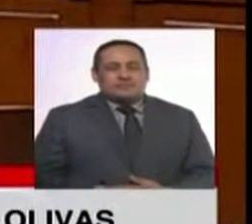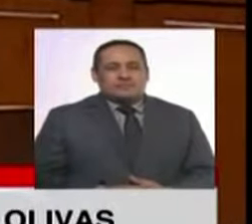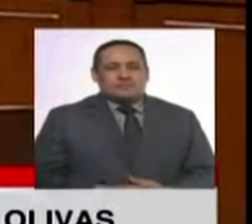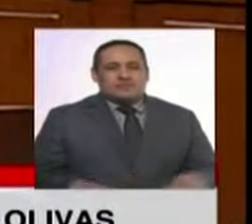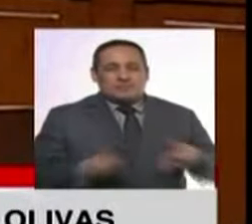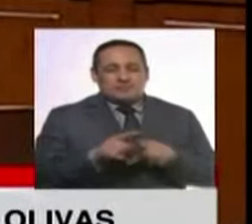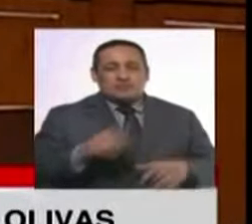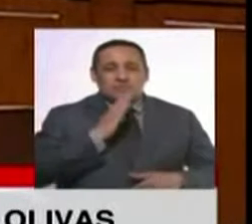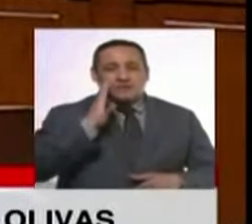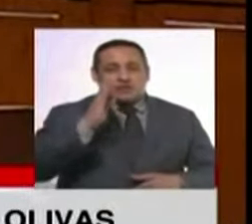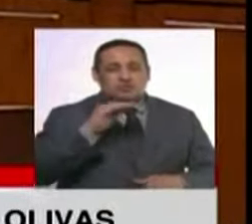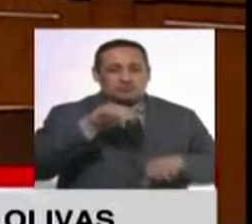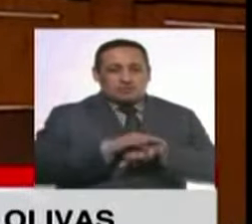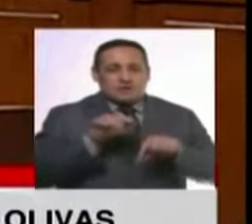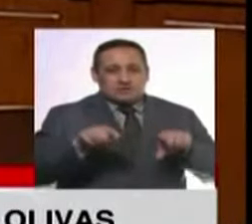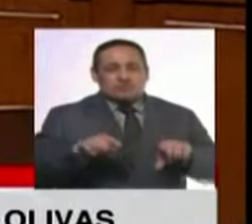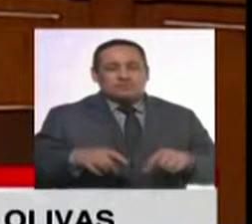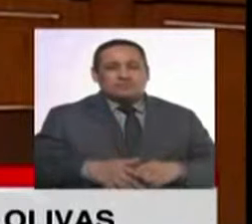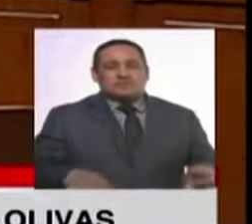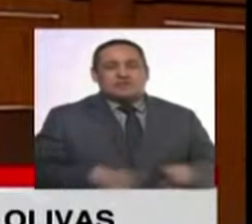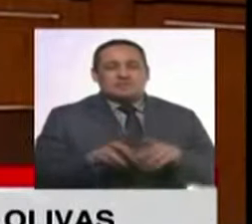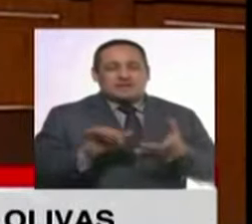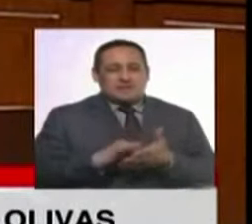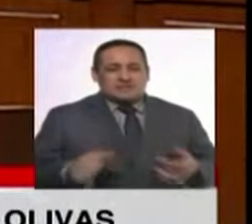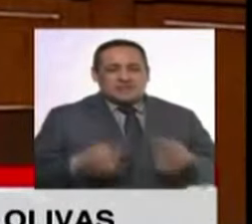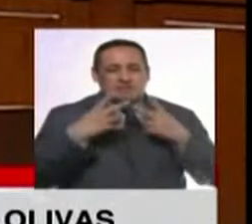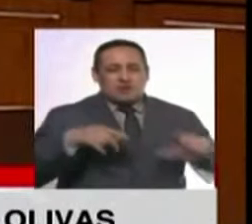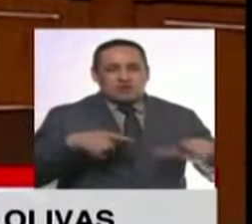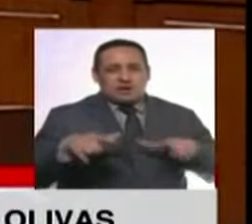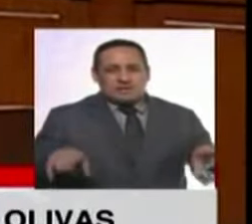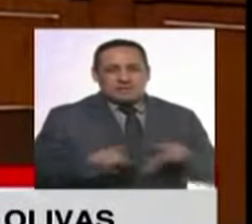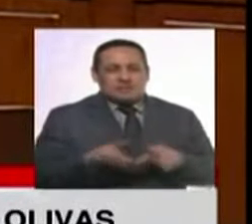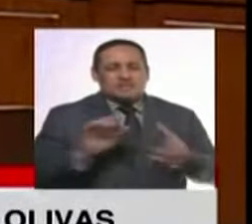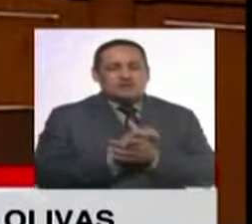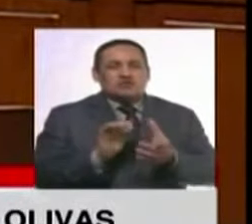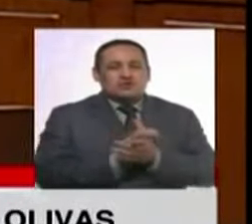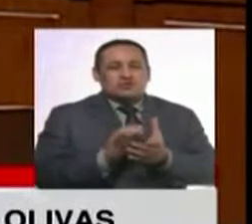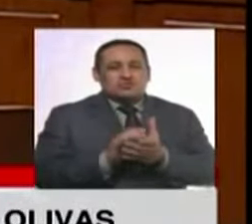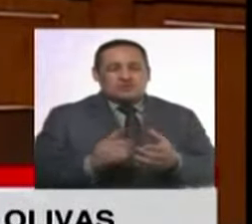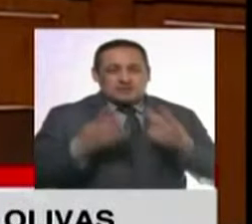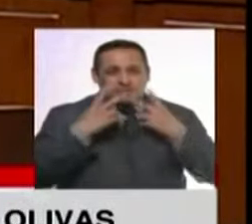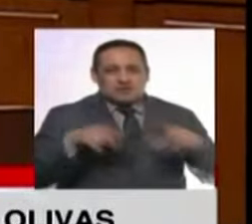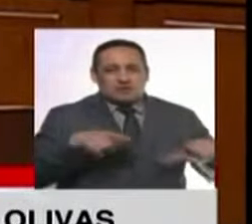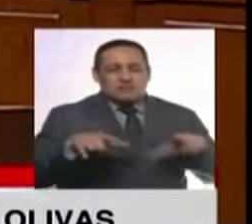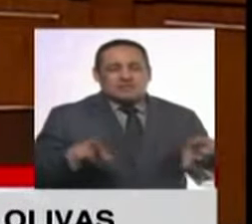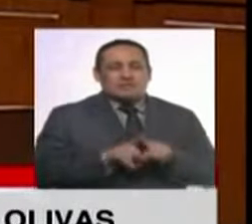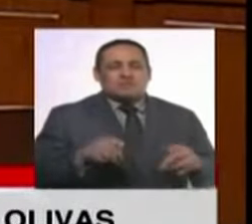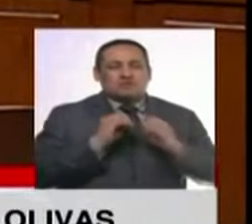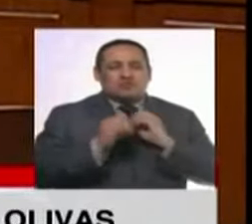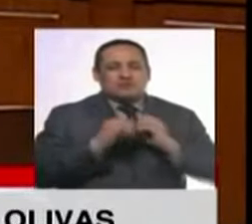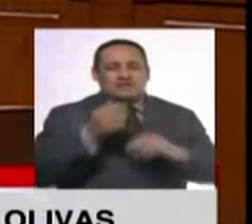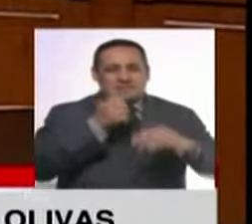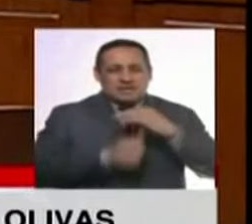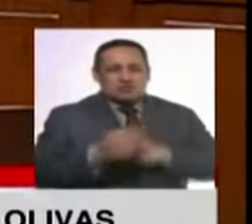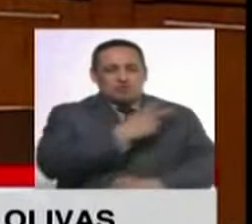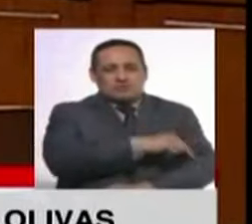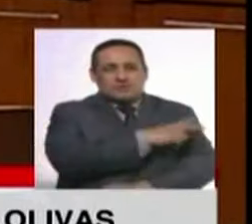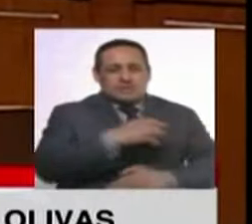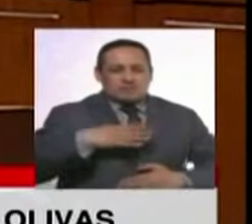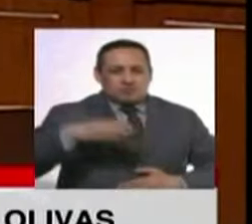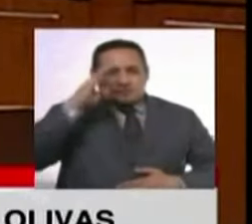no he dispuesto también sobre eso de que el local de ríos vamos a habilitar en el hospital de policía